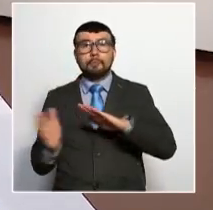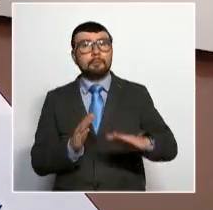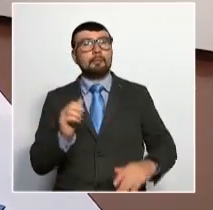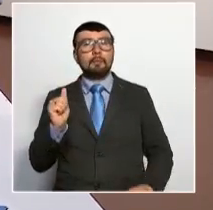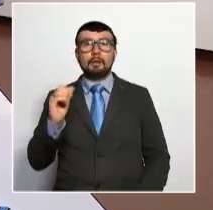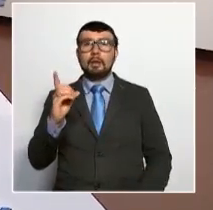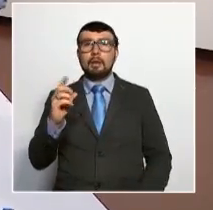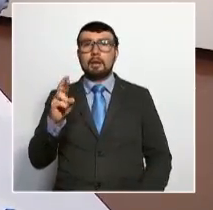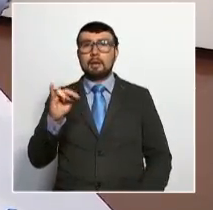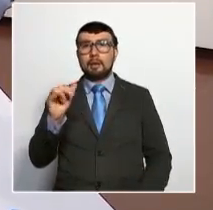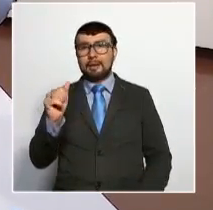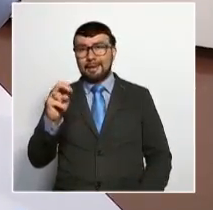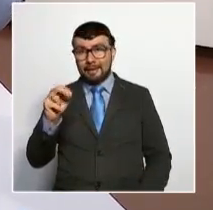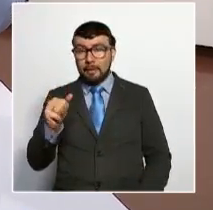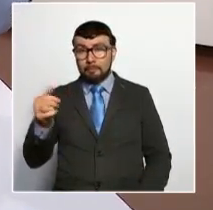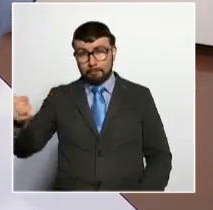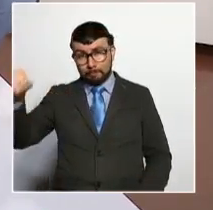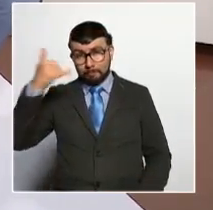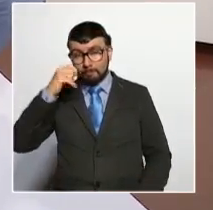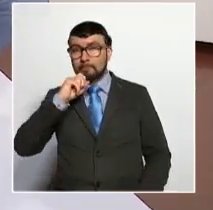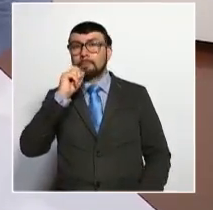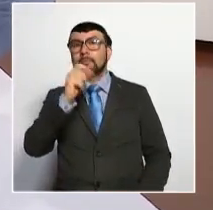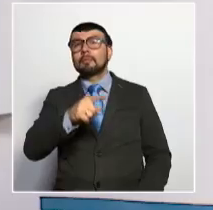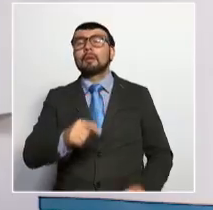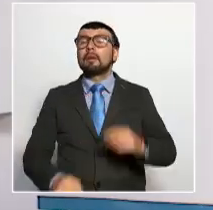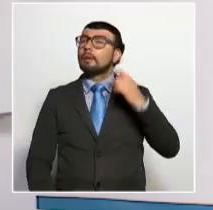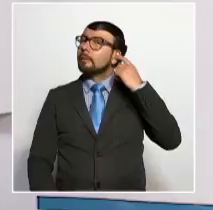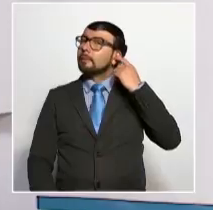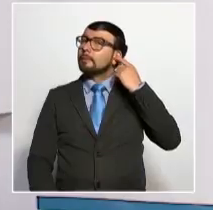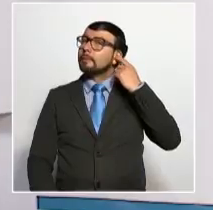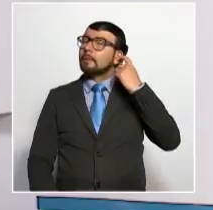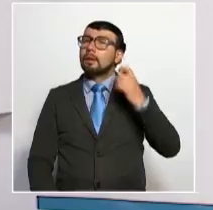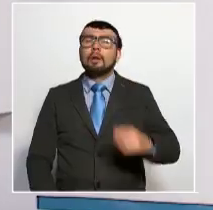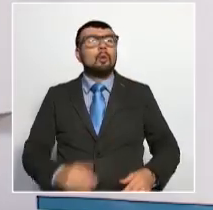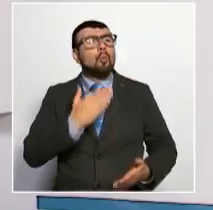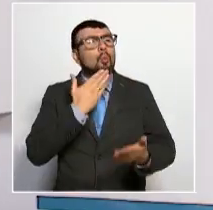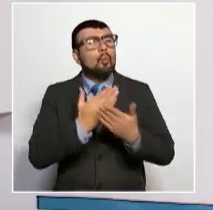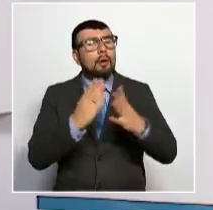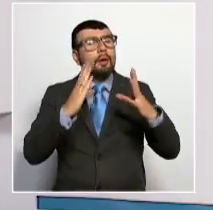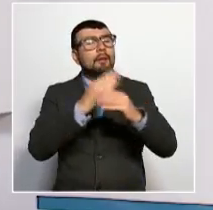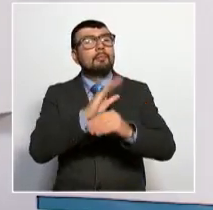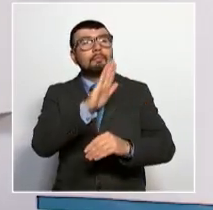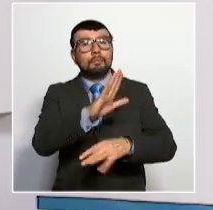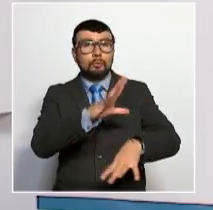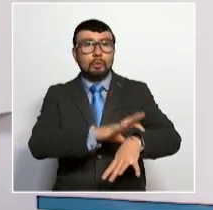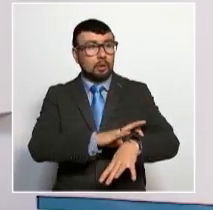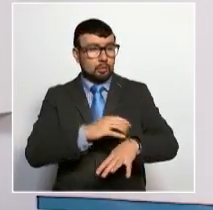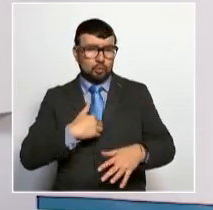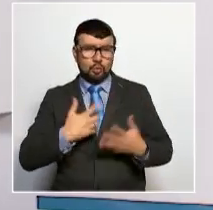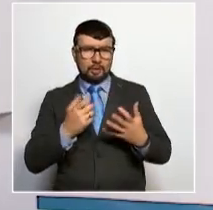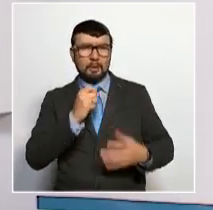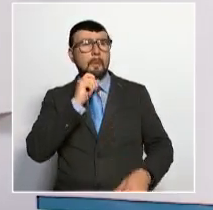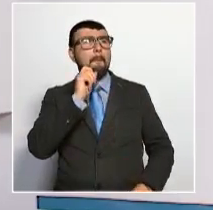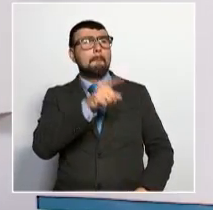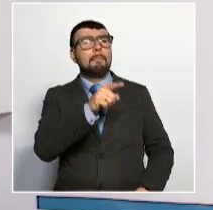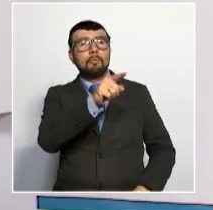con su pregunta. Buenas noches, doctor. Buenas noches. Quiero hacer una pregunta a la doctora.